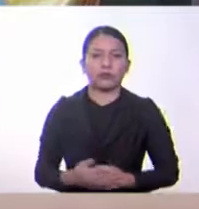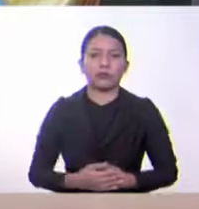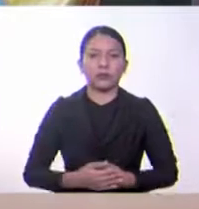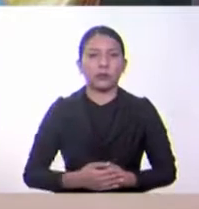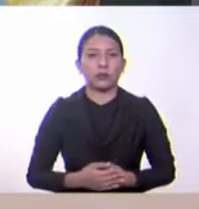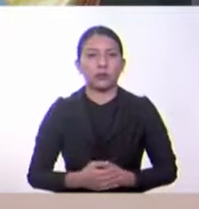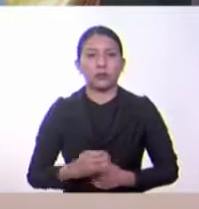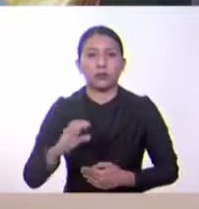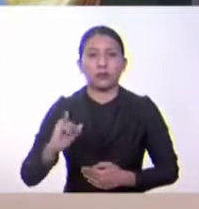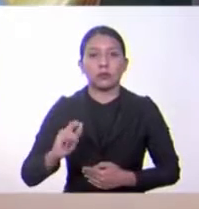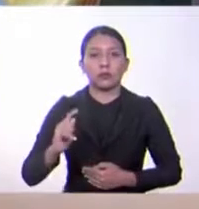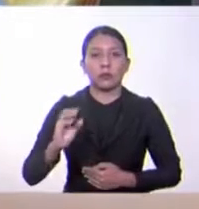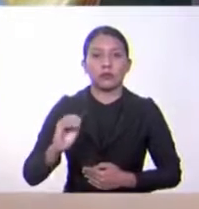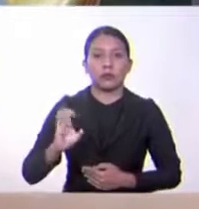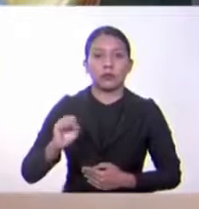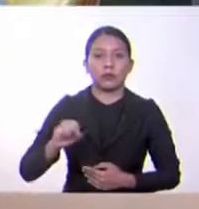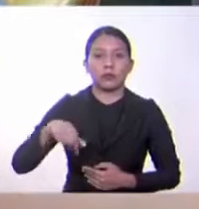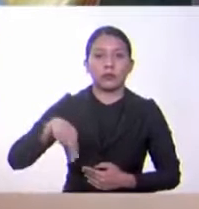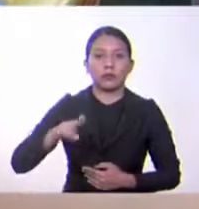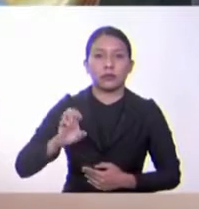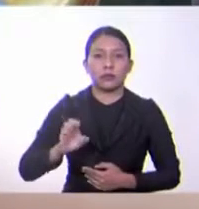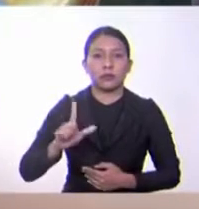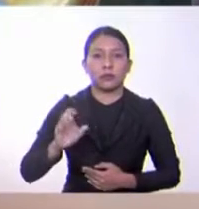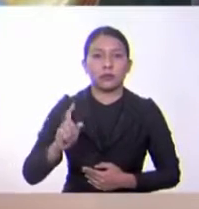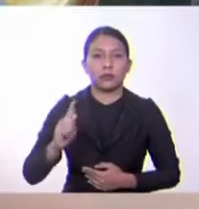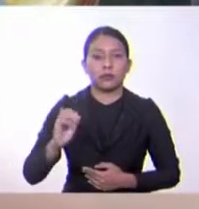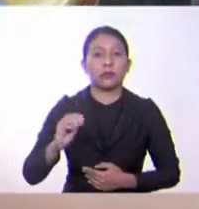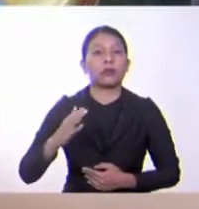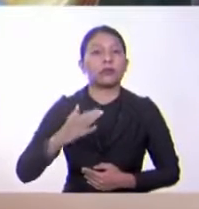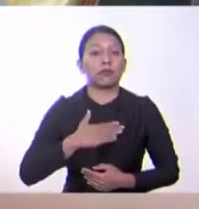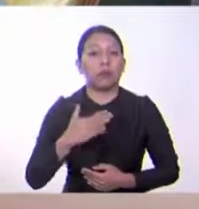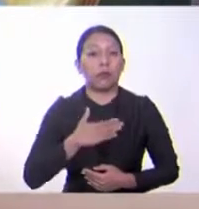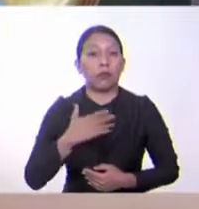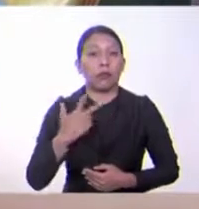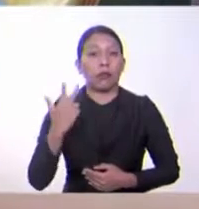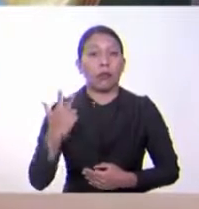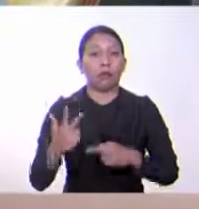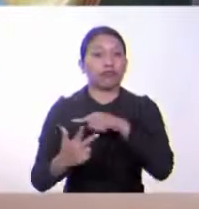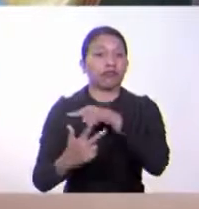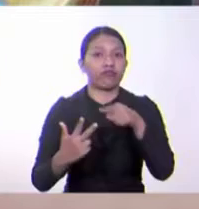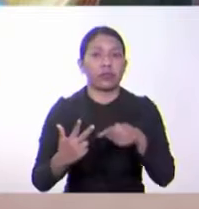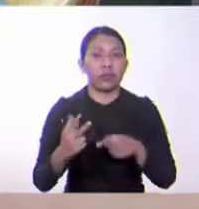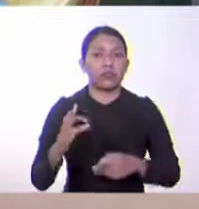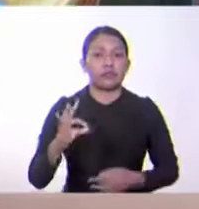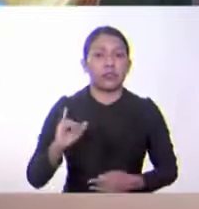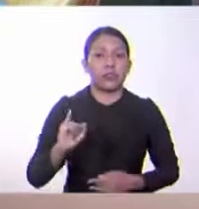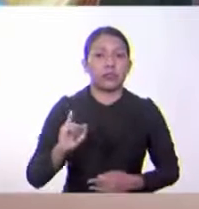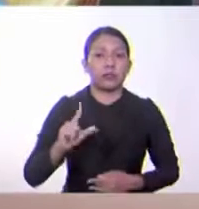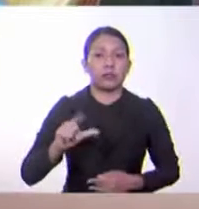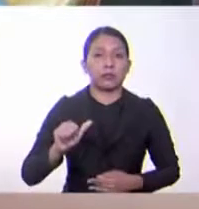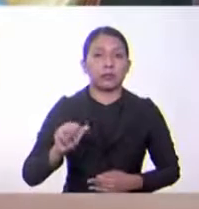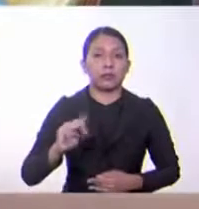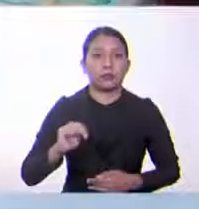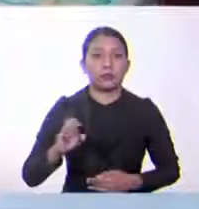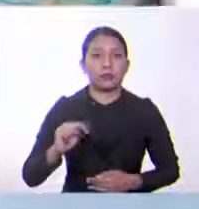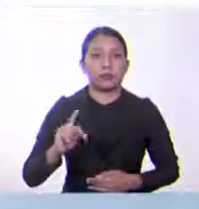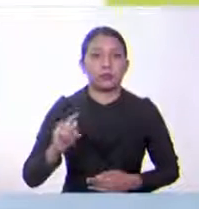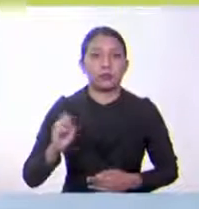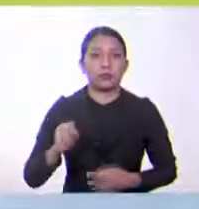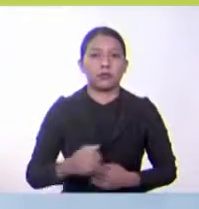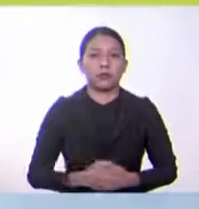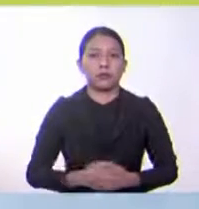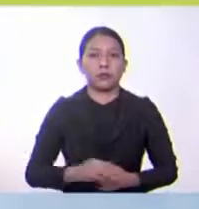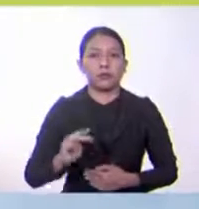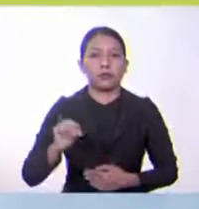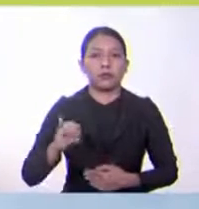el citoesqueleto está conformado de 3 tipos de filamentos, los que llamamos microtúbulos, los